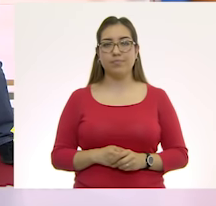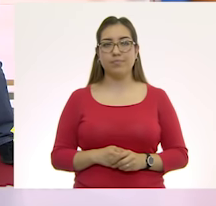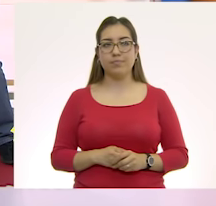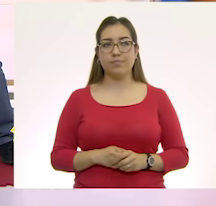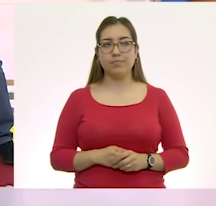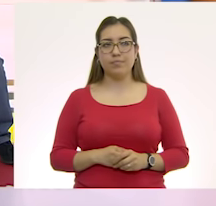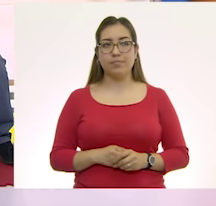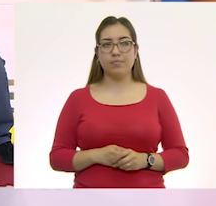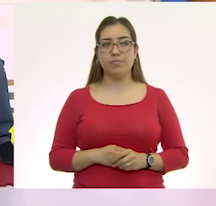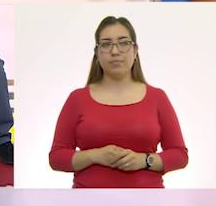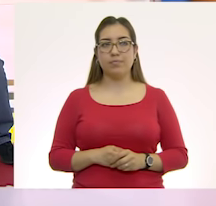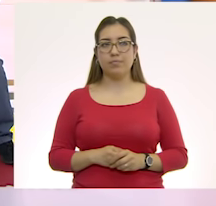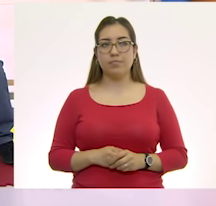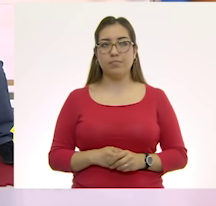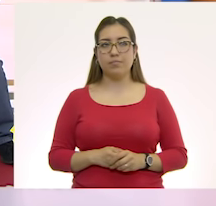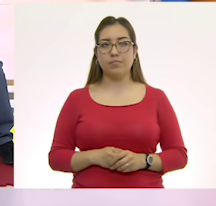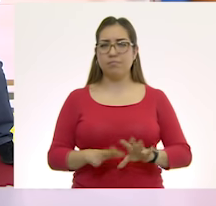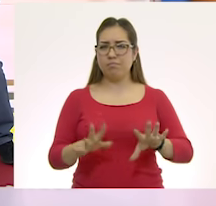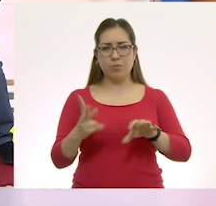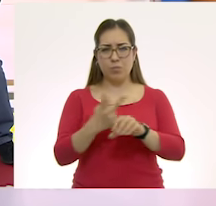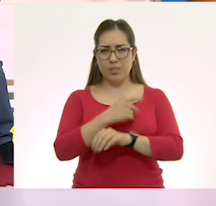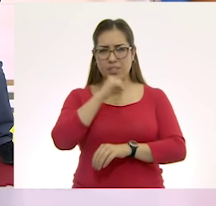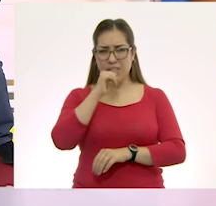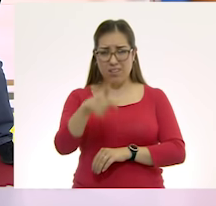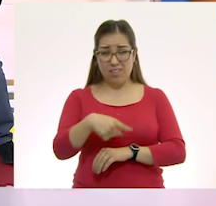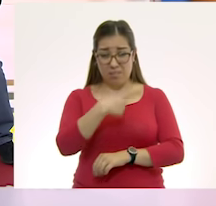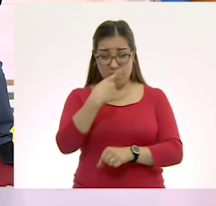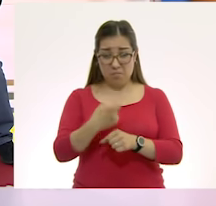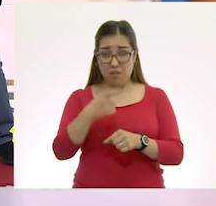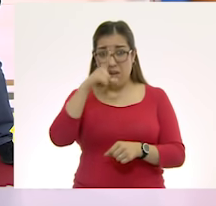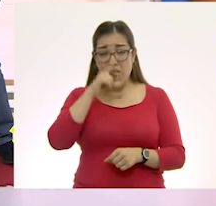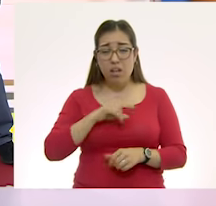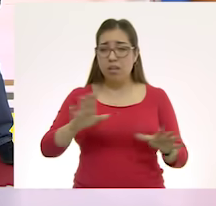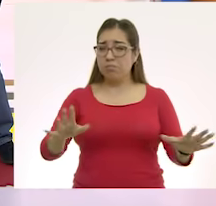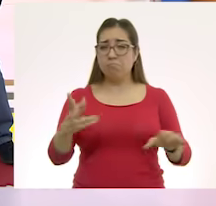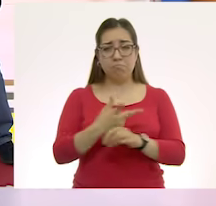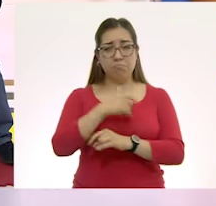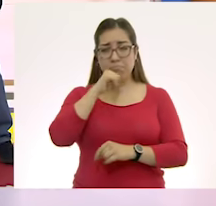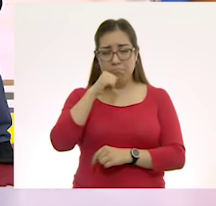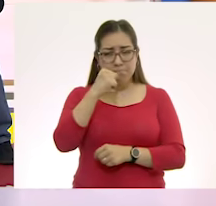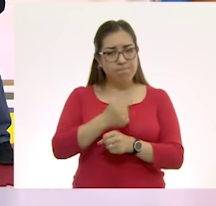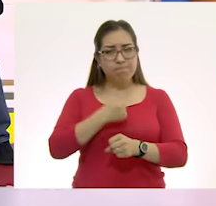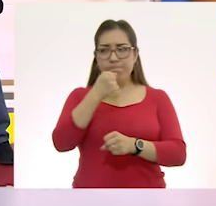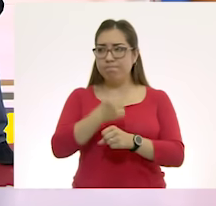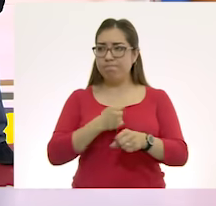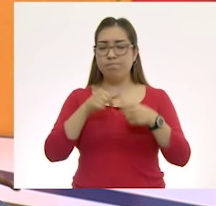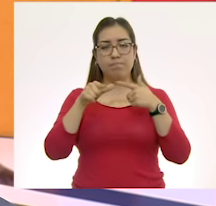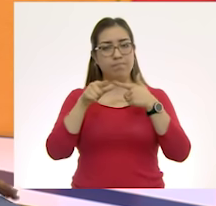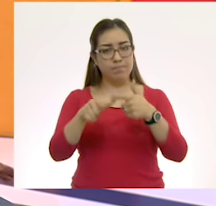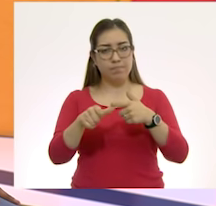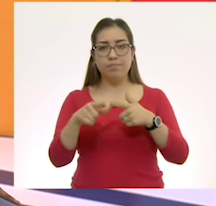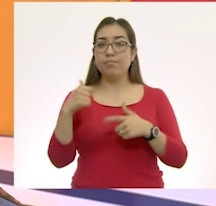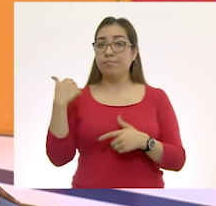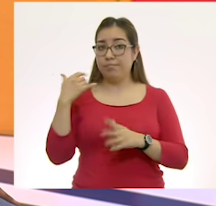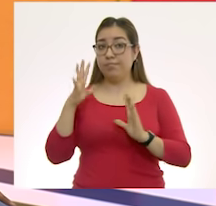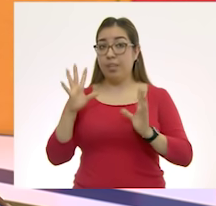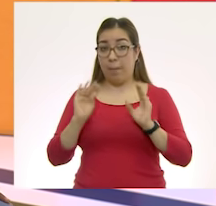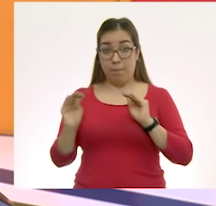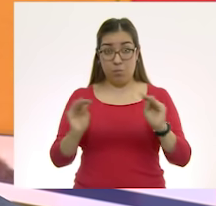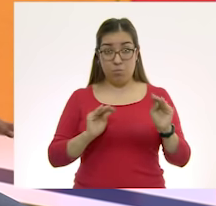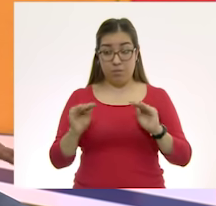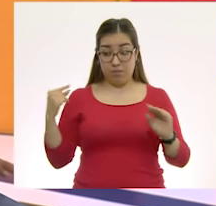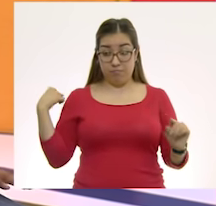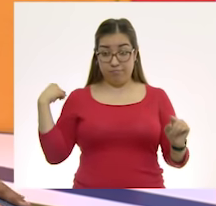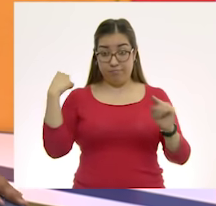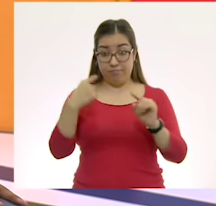1, 2, 3, 4. No pasa nada si no te sale la primera. Hay que intentarlo muchas veces. Listo. Ya tenemos estos movimientos hasta aquí.